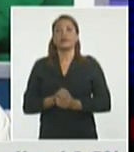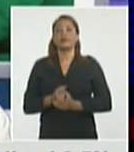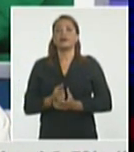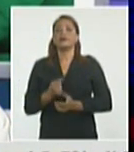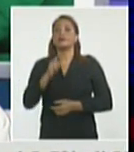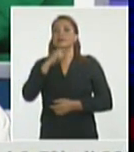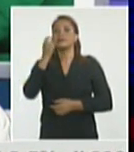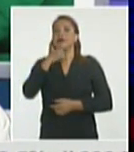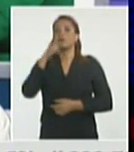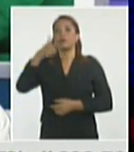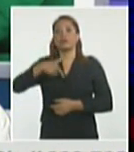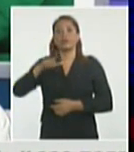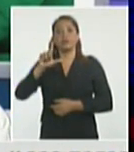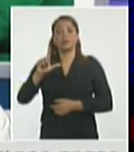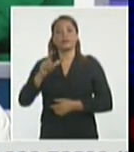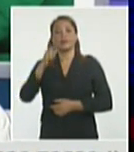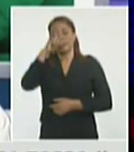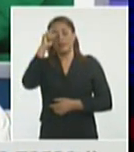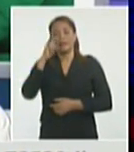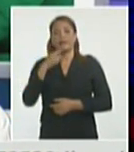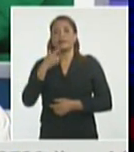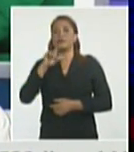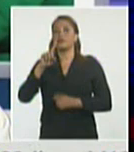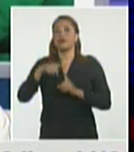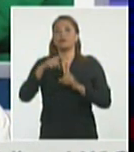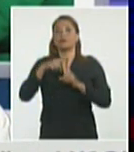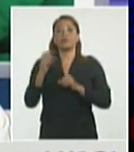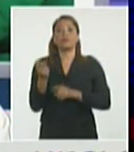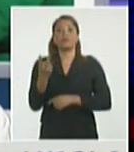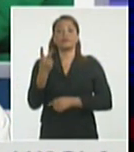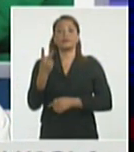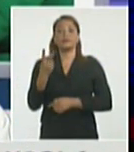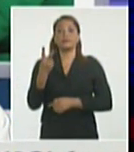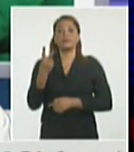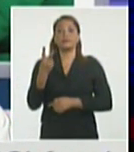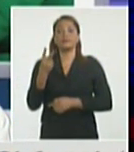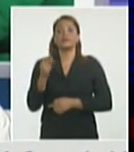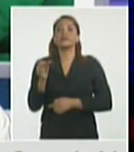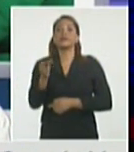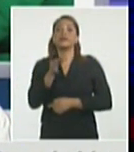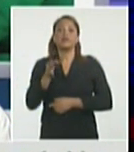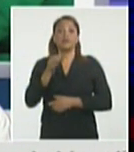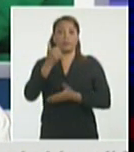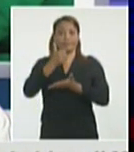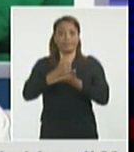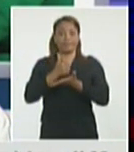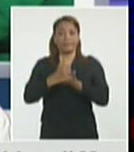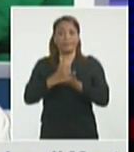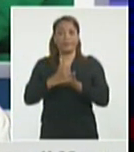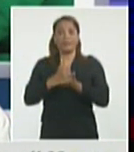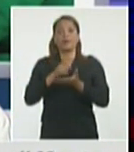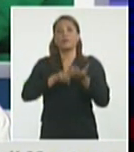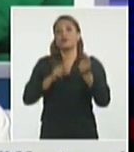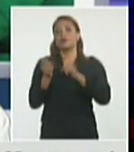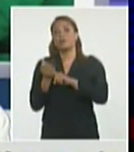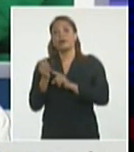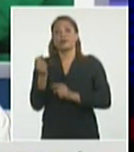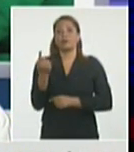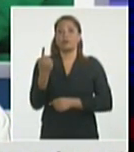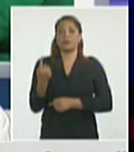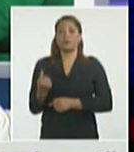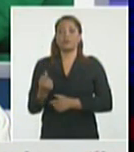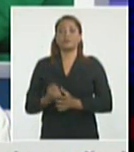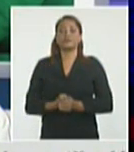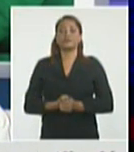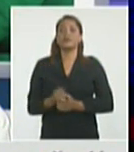José de las Lajas y de Guine. En Las Tunas 2 personas, del municipio Las Tunas y de Puerto Padre, 1 de cada uno. Las